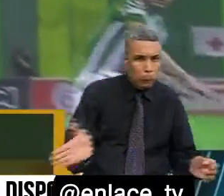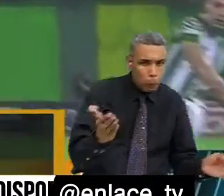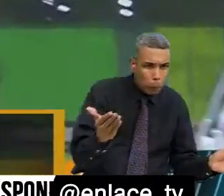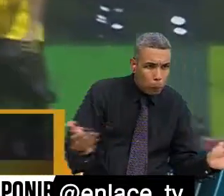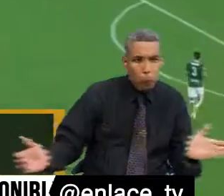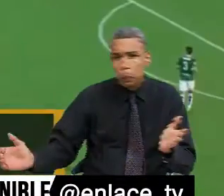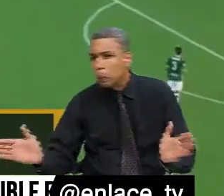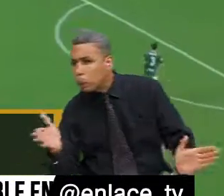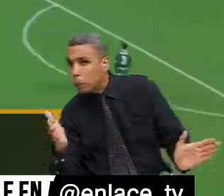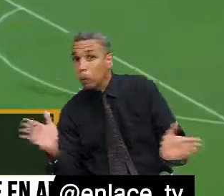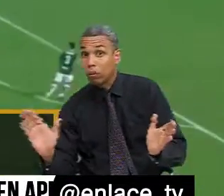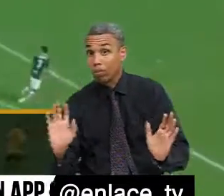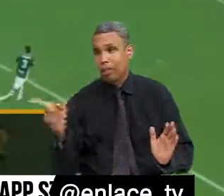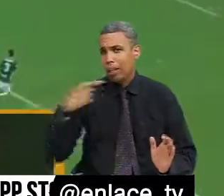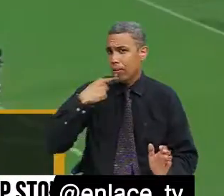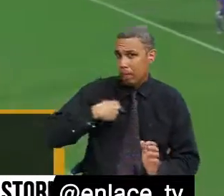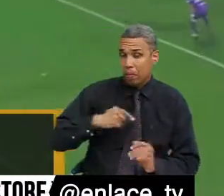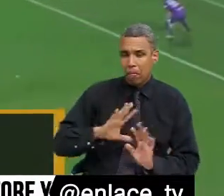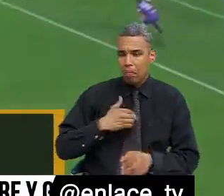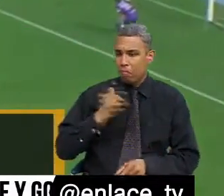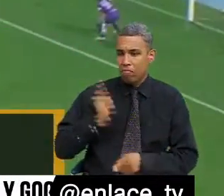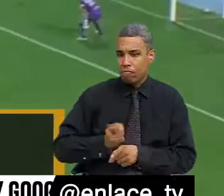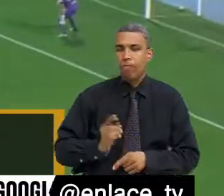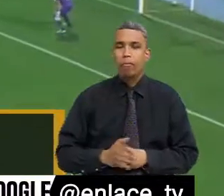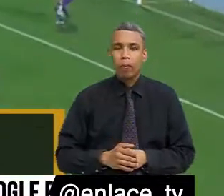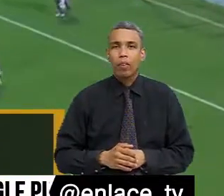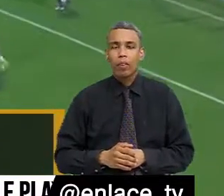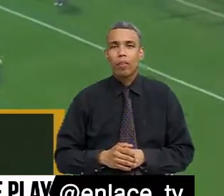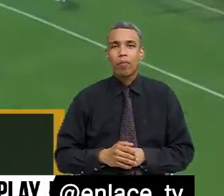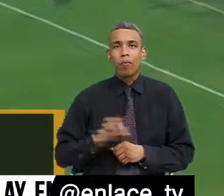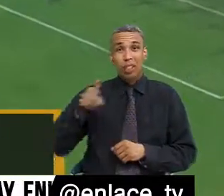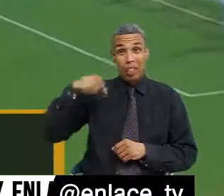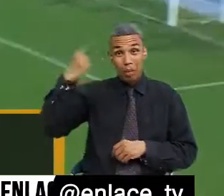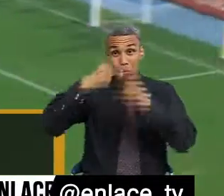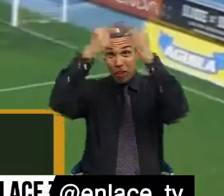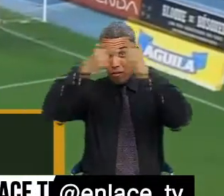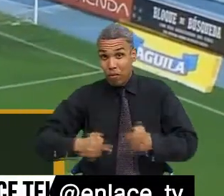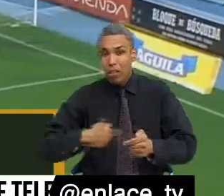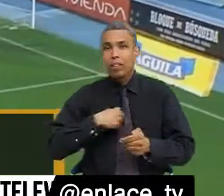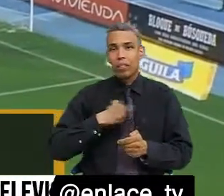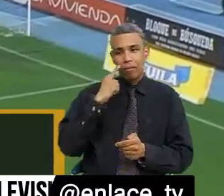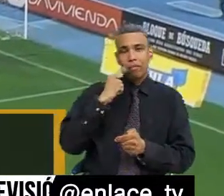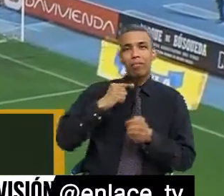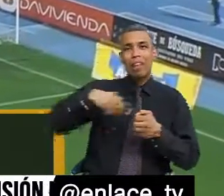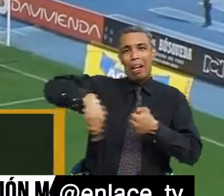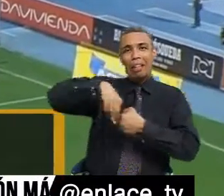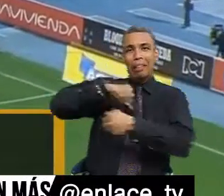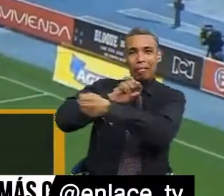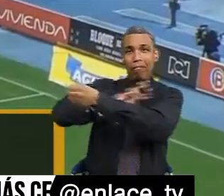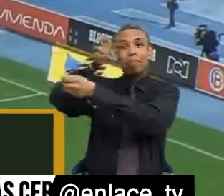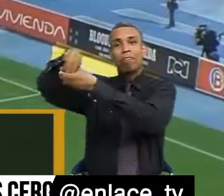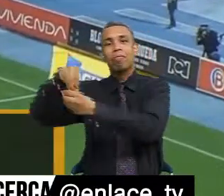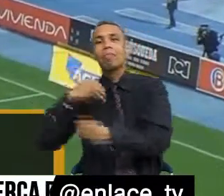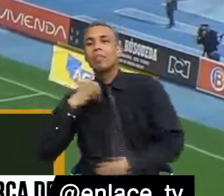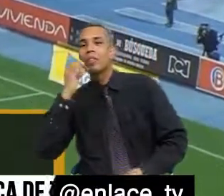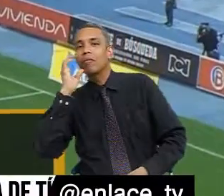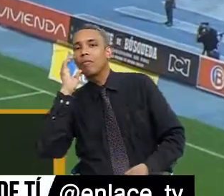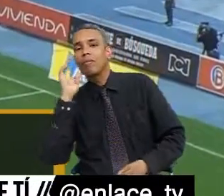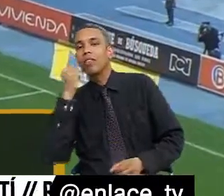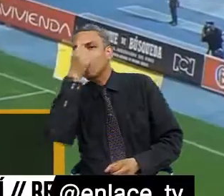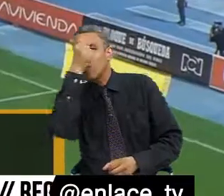que eso vinimos a hacer. Para la segunda fecha de la Liga Águila número 2, Alianza Petrolera se enfrentará a Once Caldas en calidad de visitante el